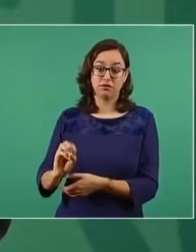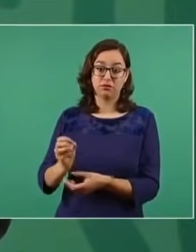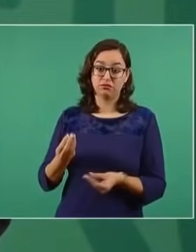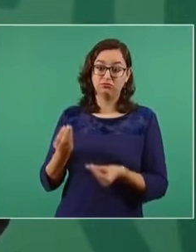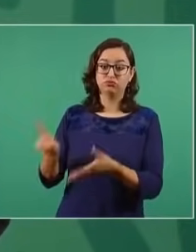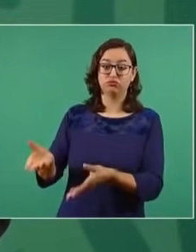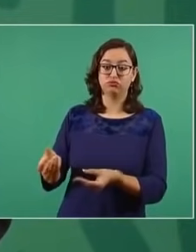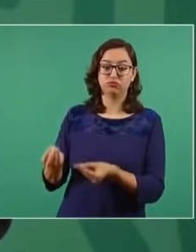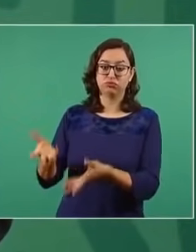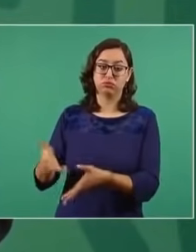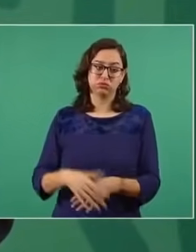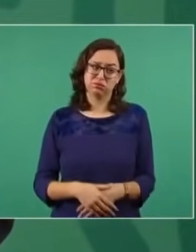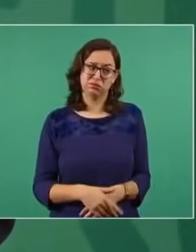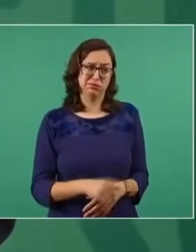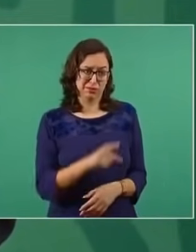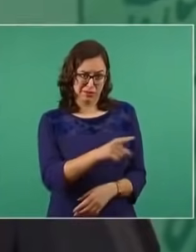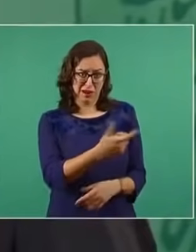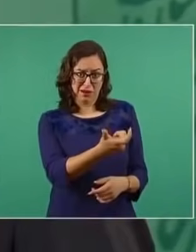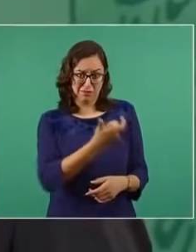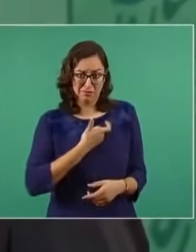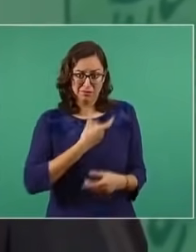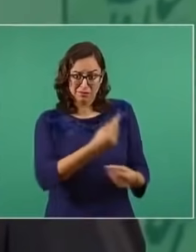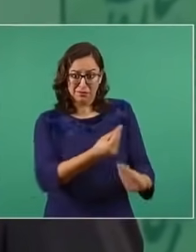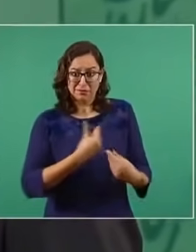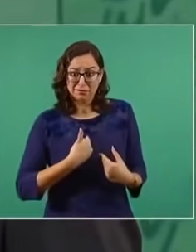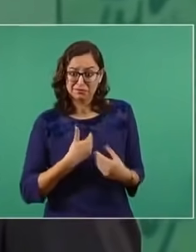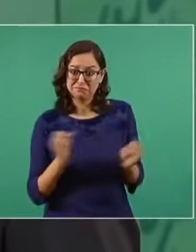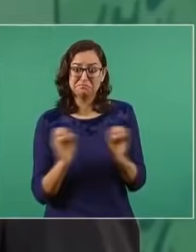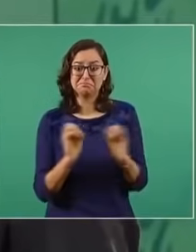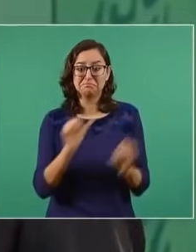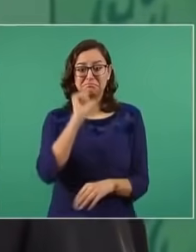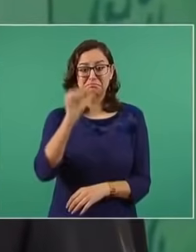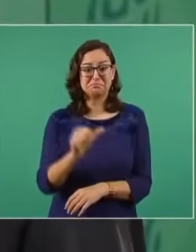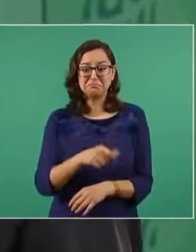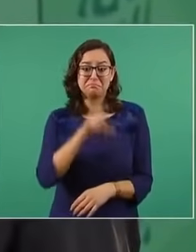cosa que no es cierta, así de sencillo.